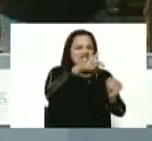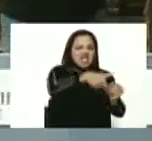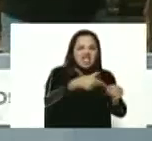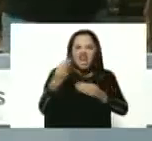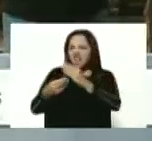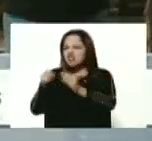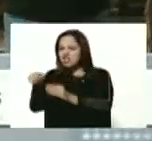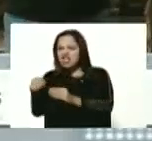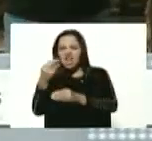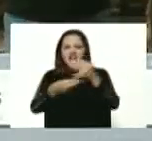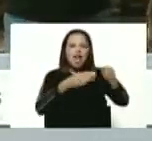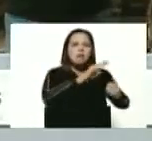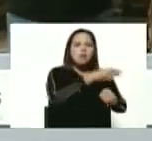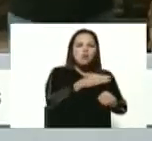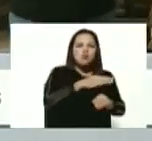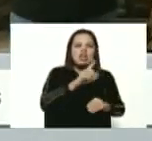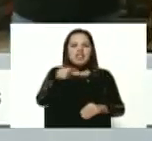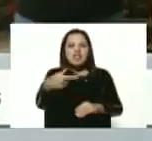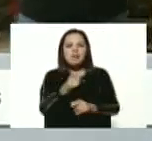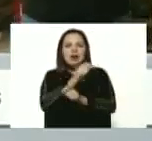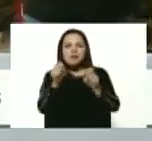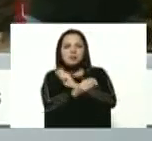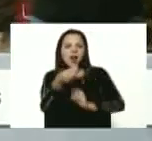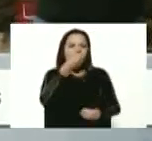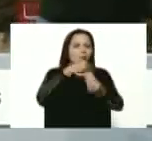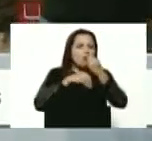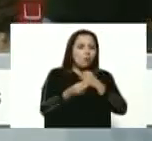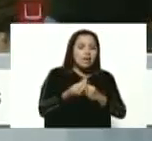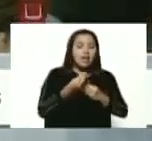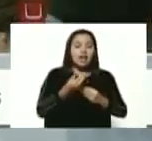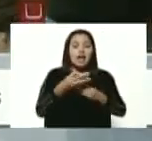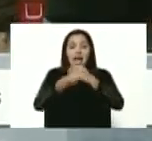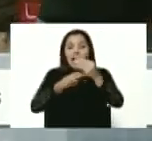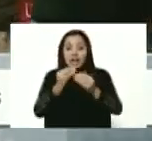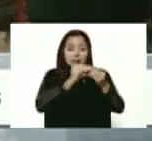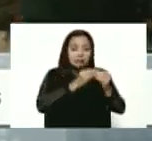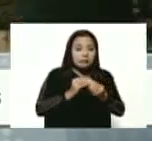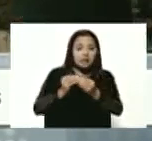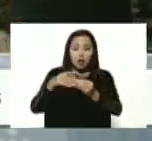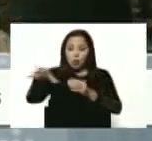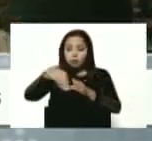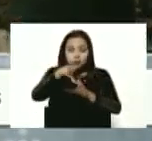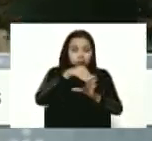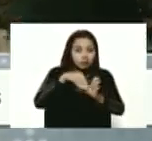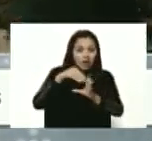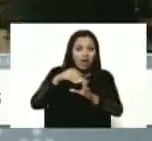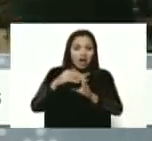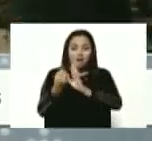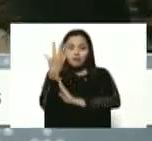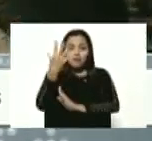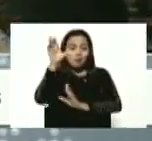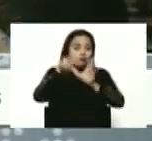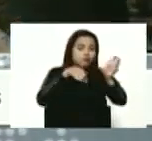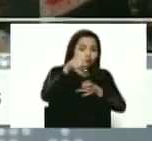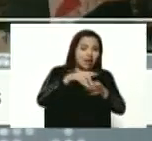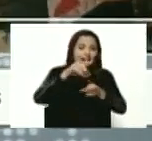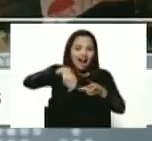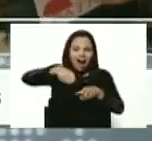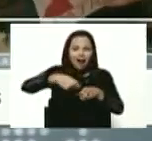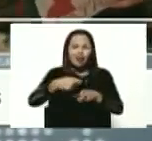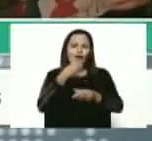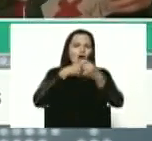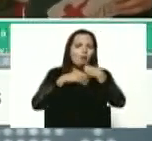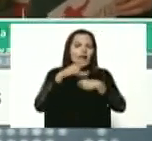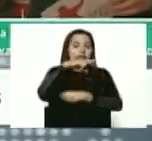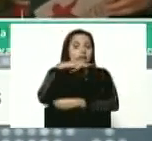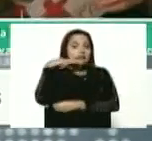esto allá? Una musiquita, y luego vamos a hacer una comidita, y hacen una comidita con los productos ahí del conuco o del sembradío, qué